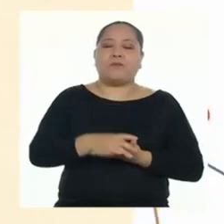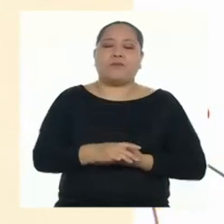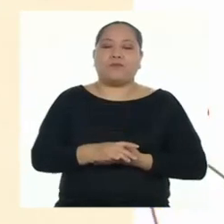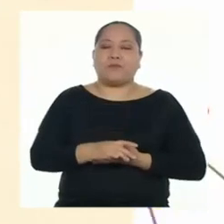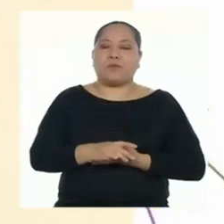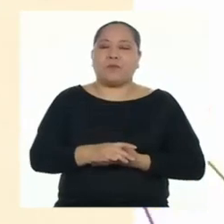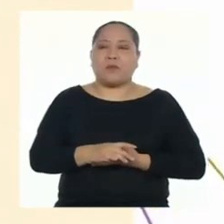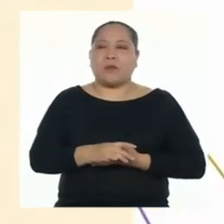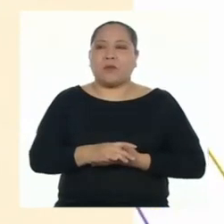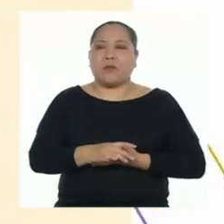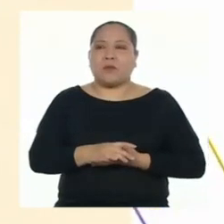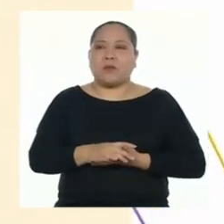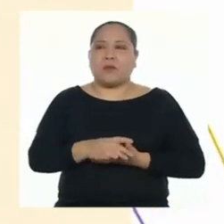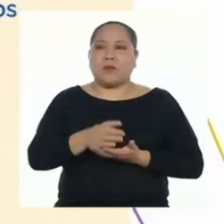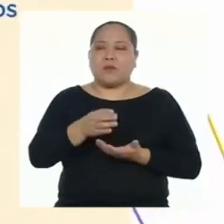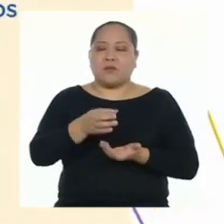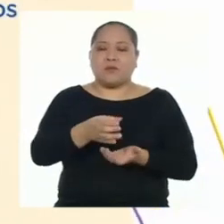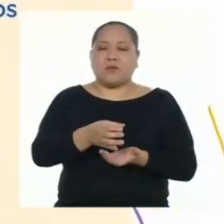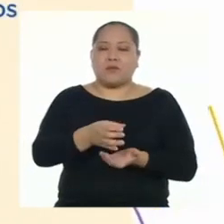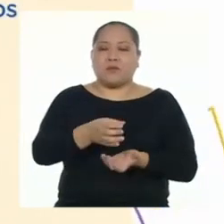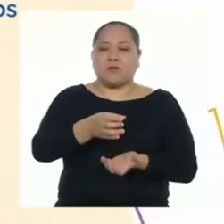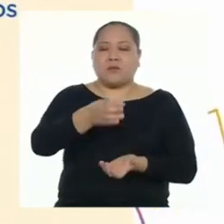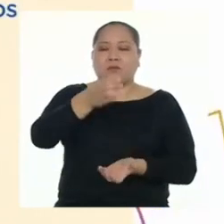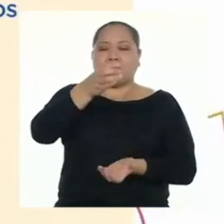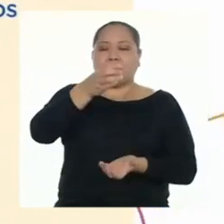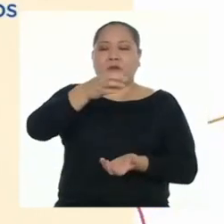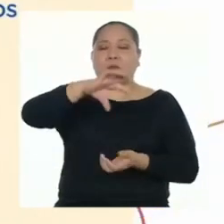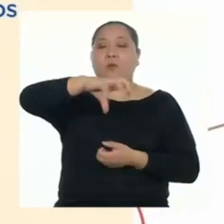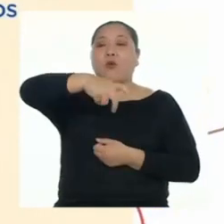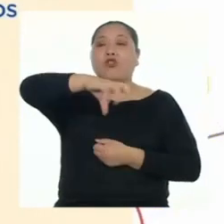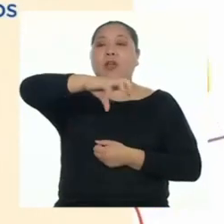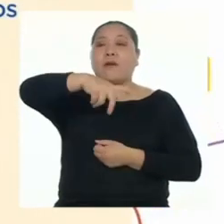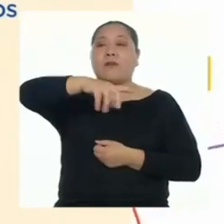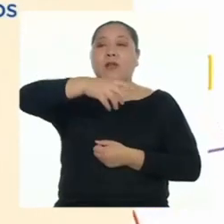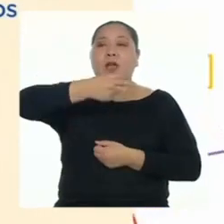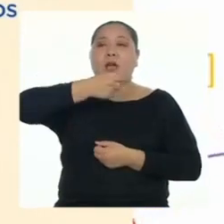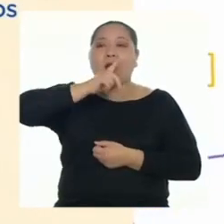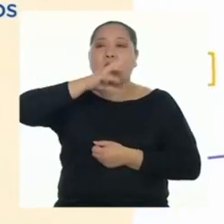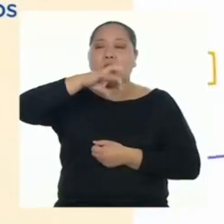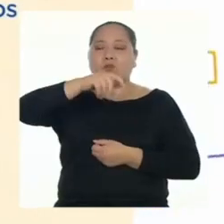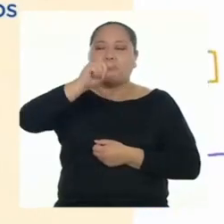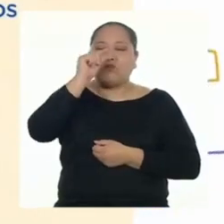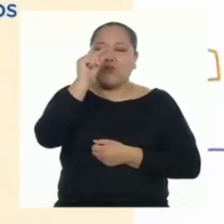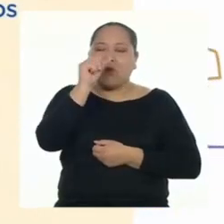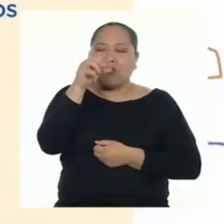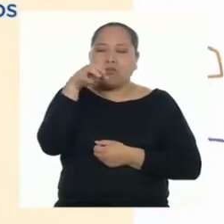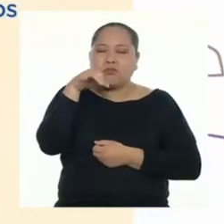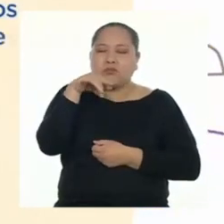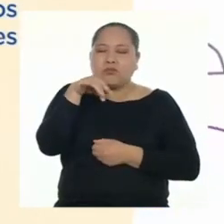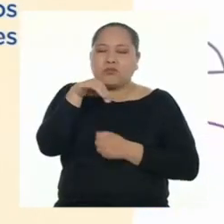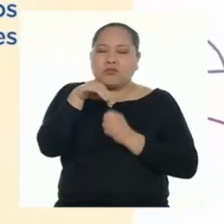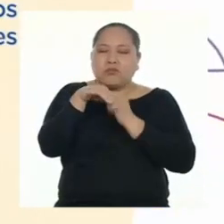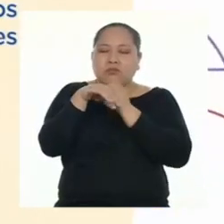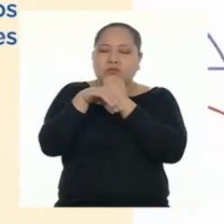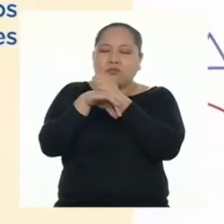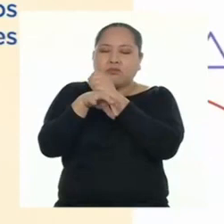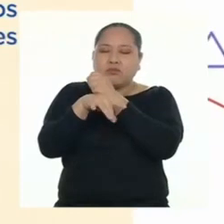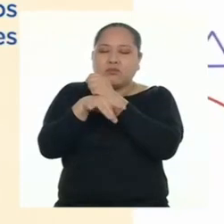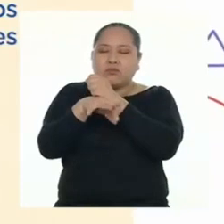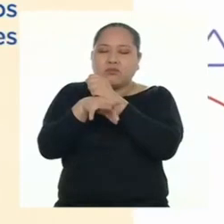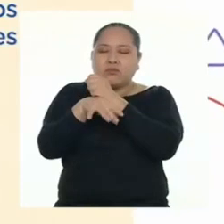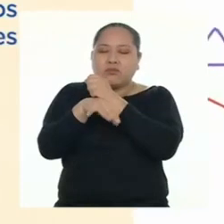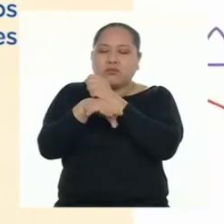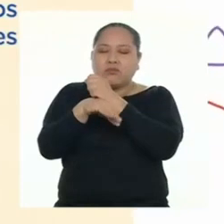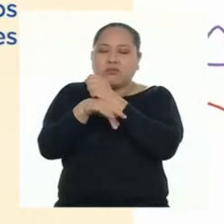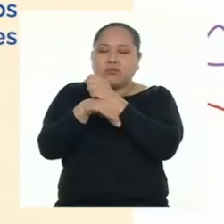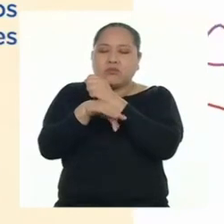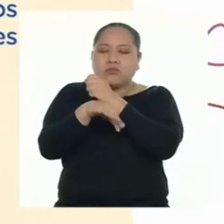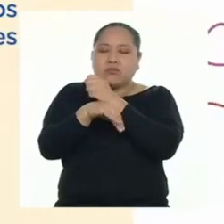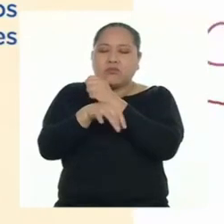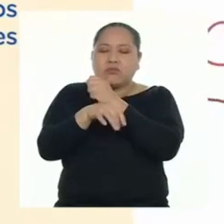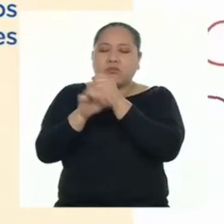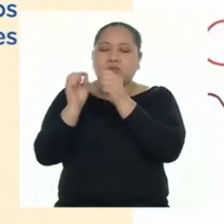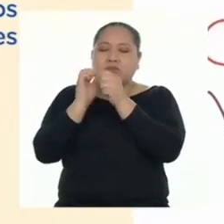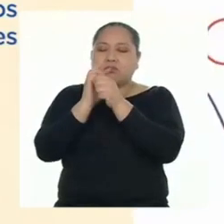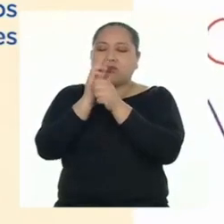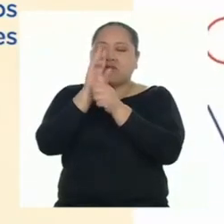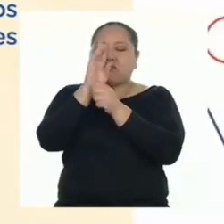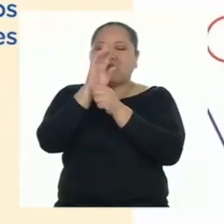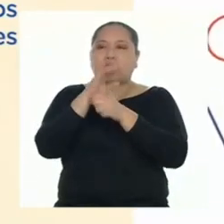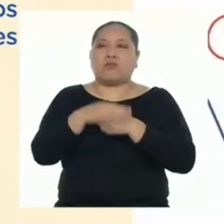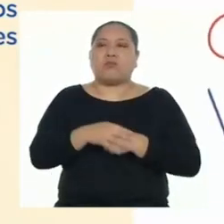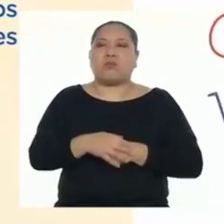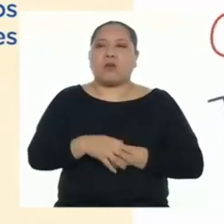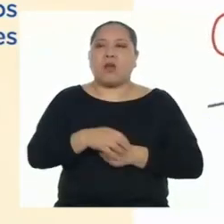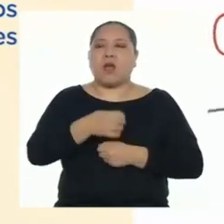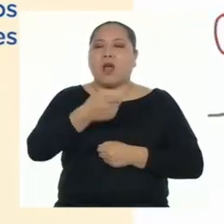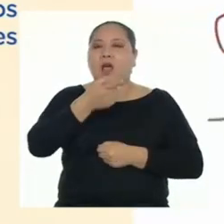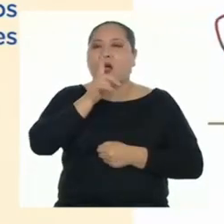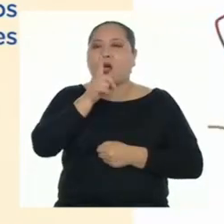esta muestra crecieron poquitos brotes en las raíces y comenzaron a asomarse algunos brotes por arriba. Muestra con el